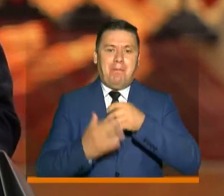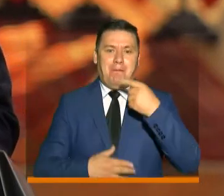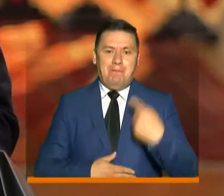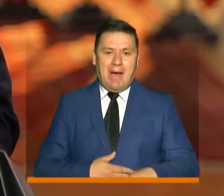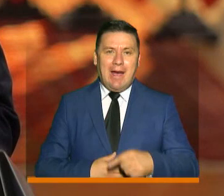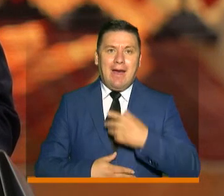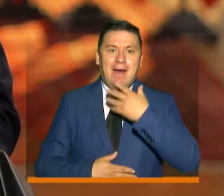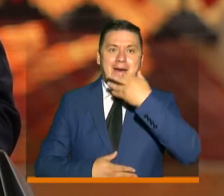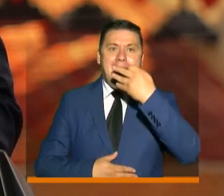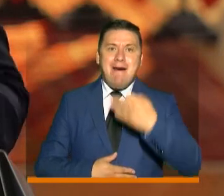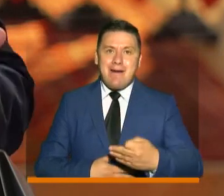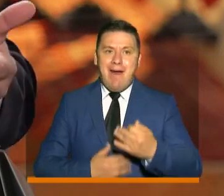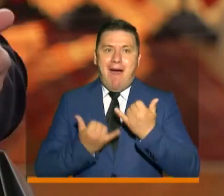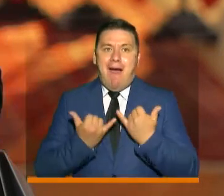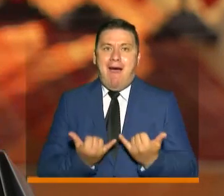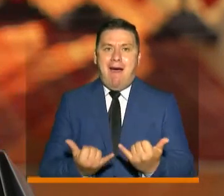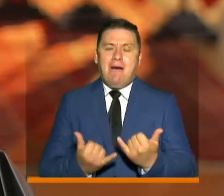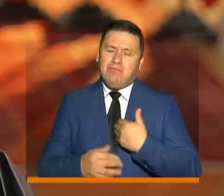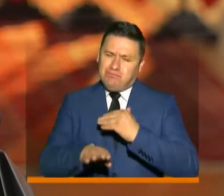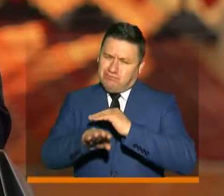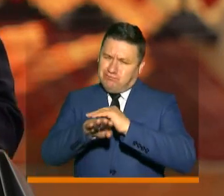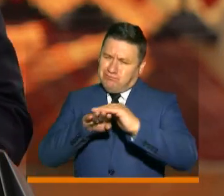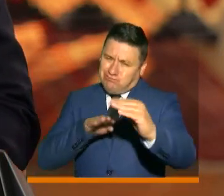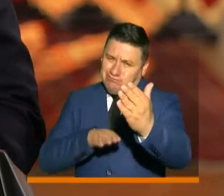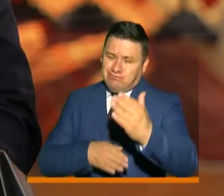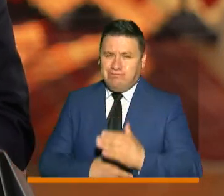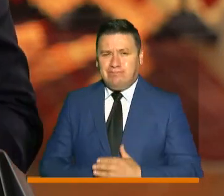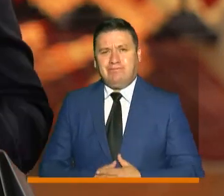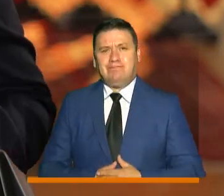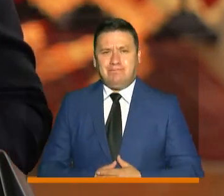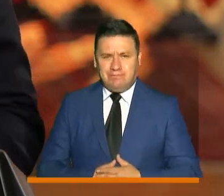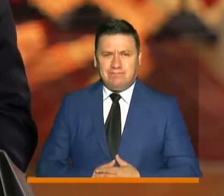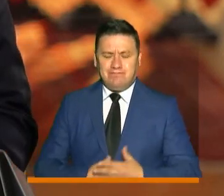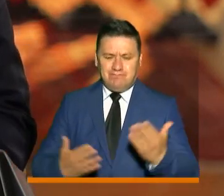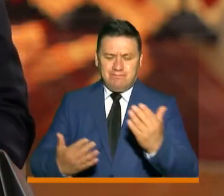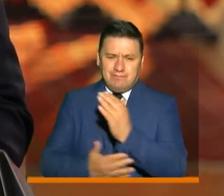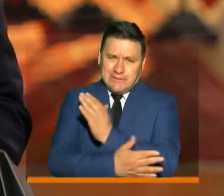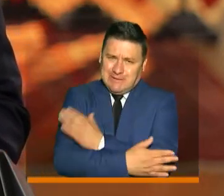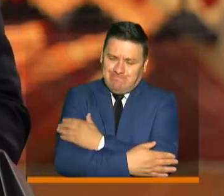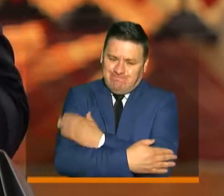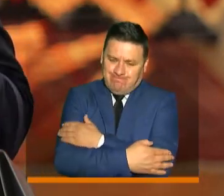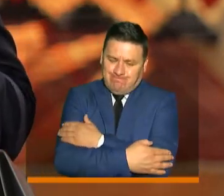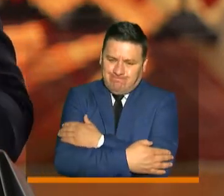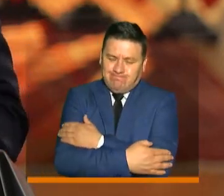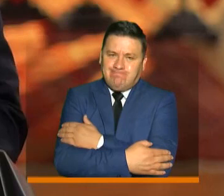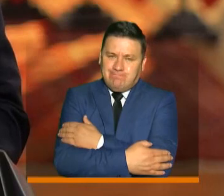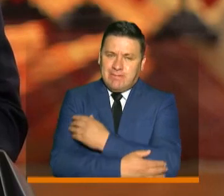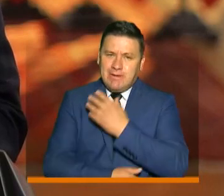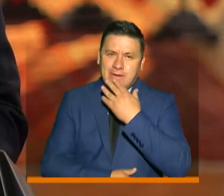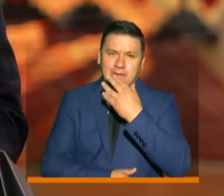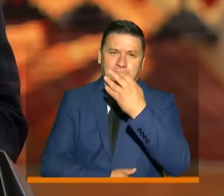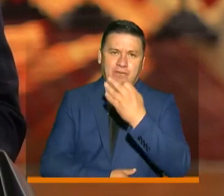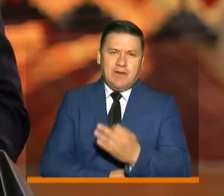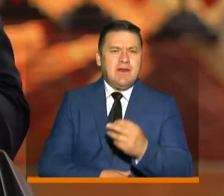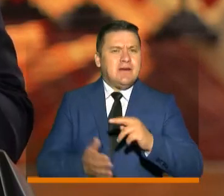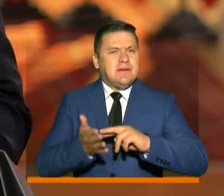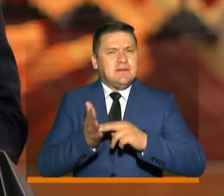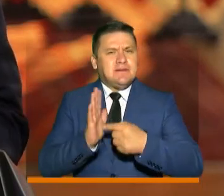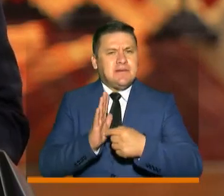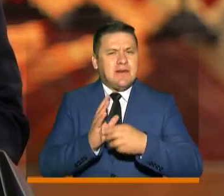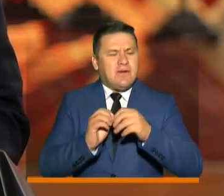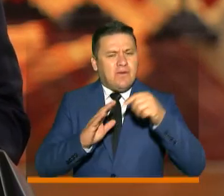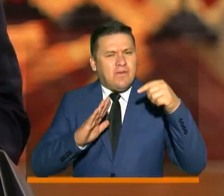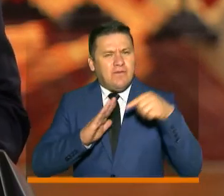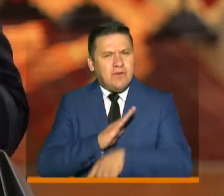vivimos por eso los invito a que la abra hacemos como lo que verdaderamente significa de